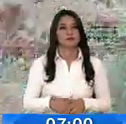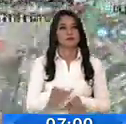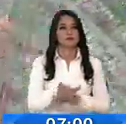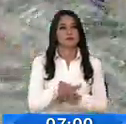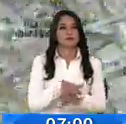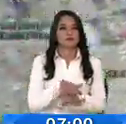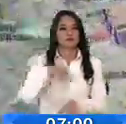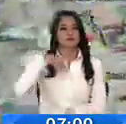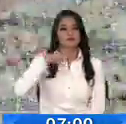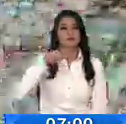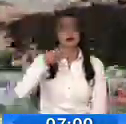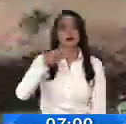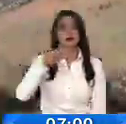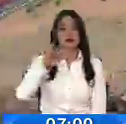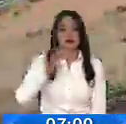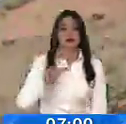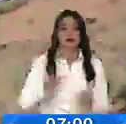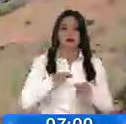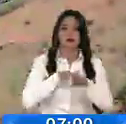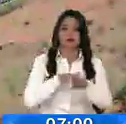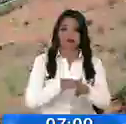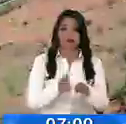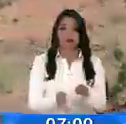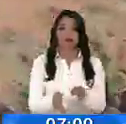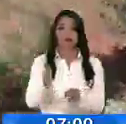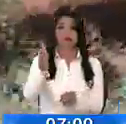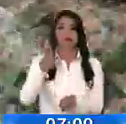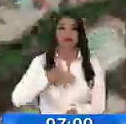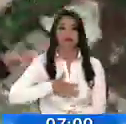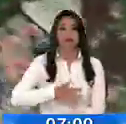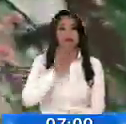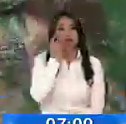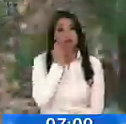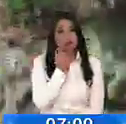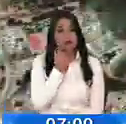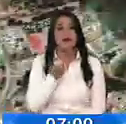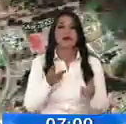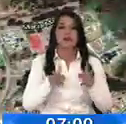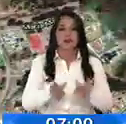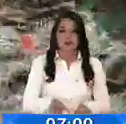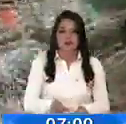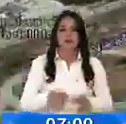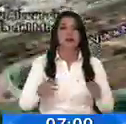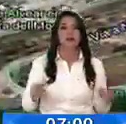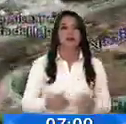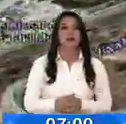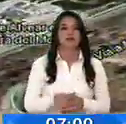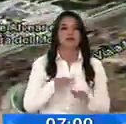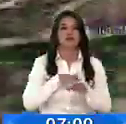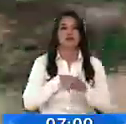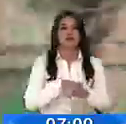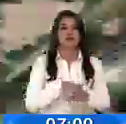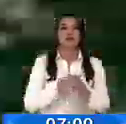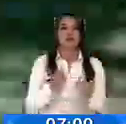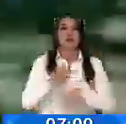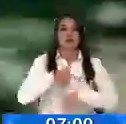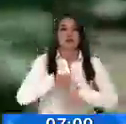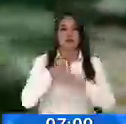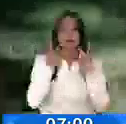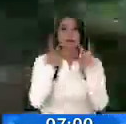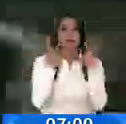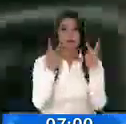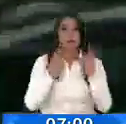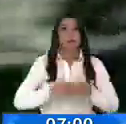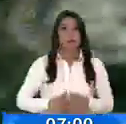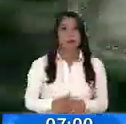de las palmeras también mucho tráfico esta vía que va hacia la simón bolívar simón bolívar también está congestionada a esta hora podemos verlo